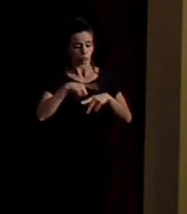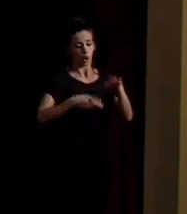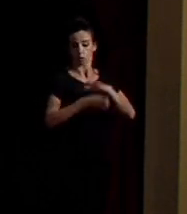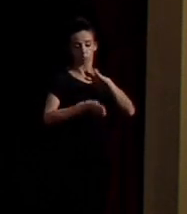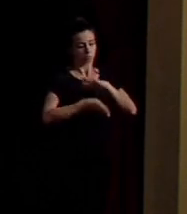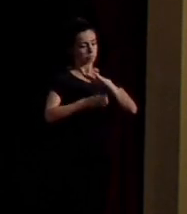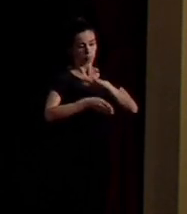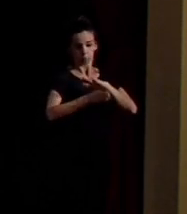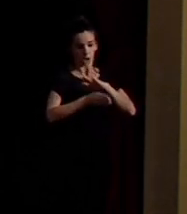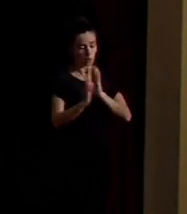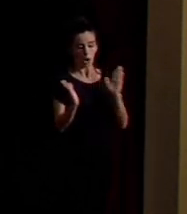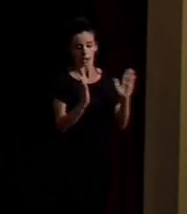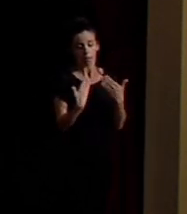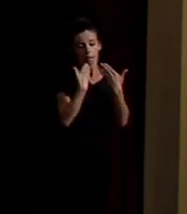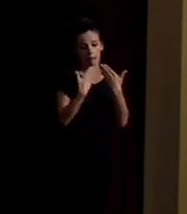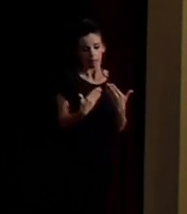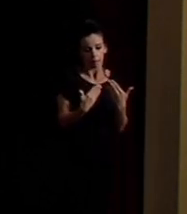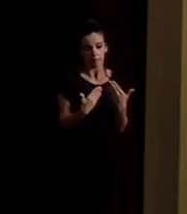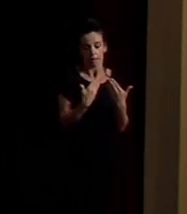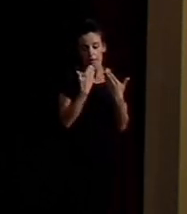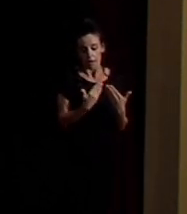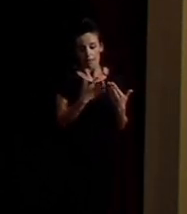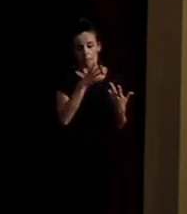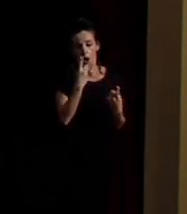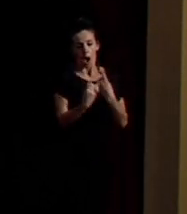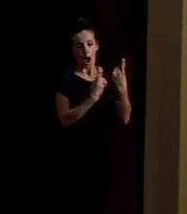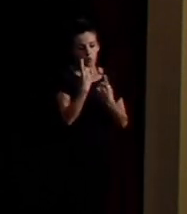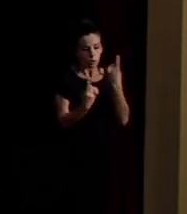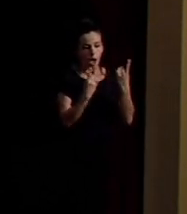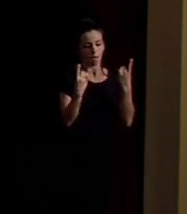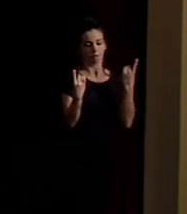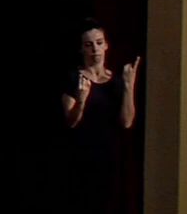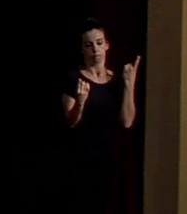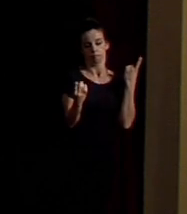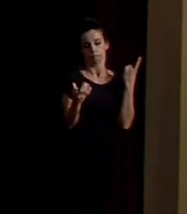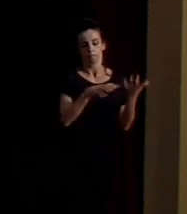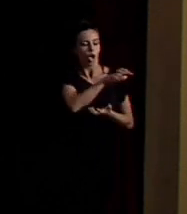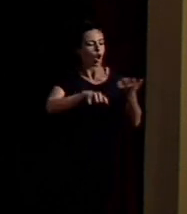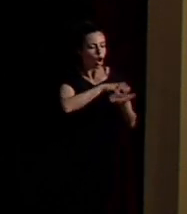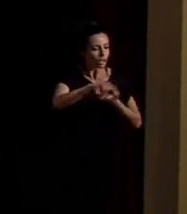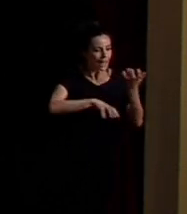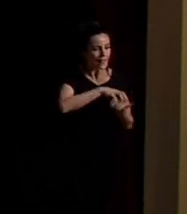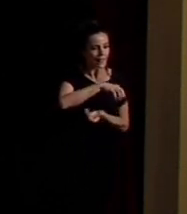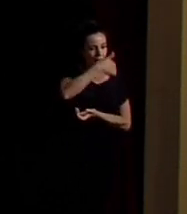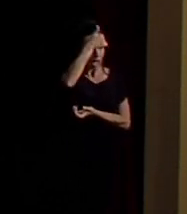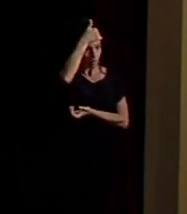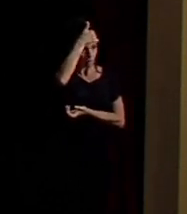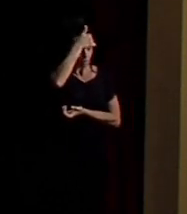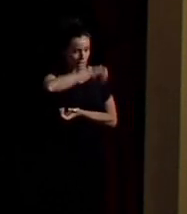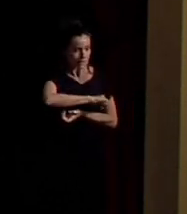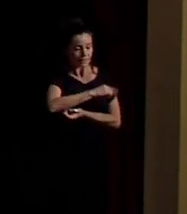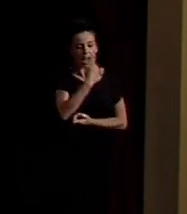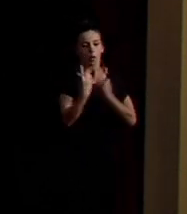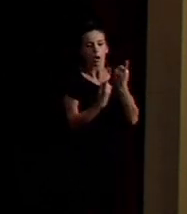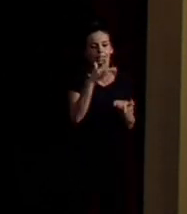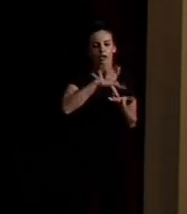tiempo gracias, por un lado, a una serie de violencias machistas, es decir, cualquier posición hegemónica necesita